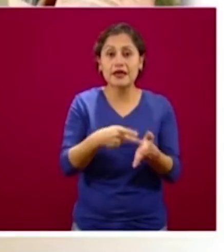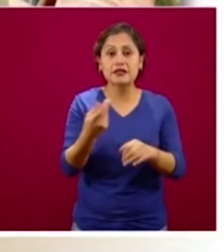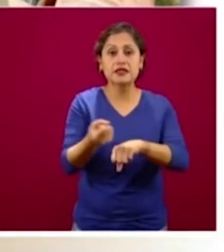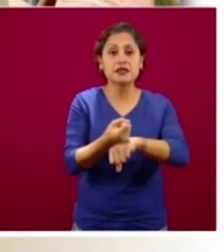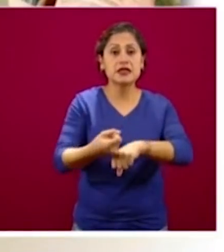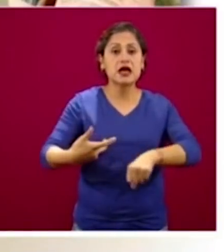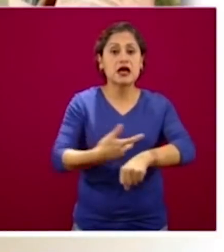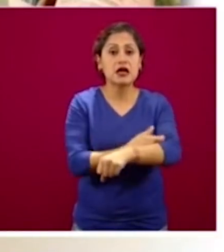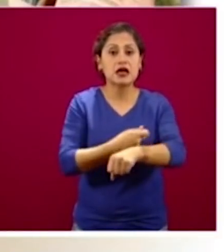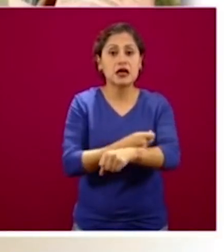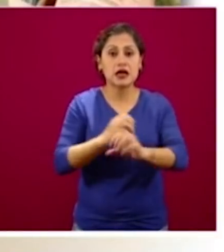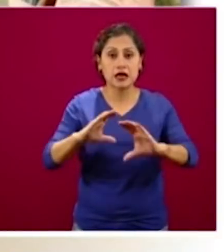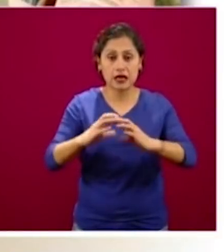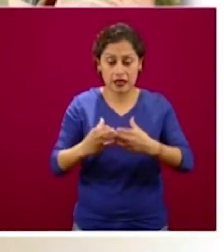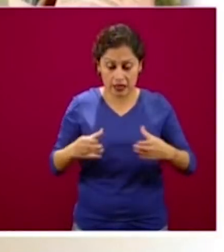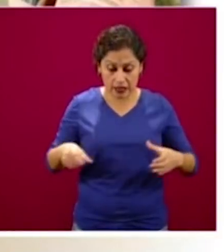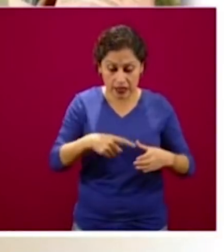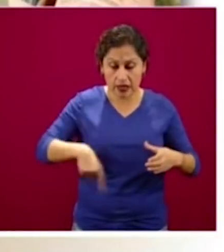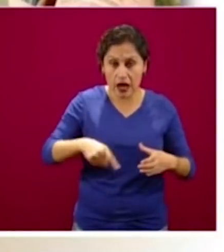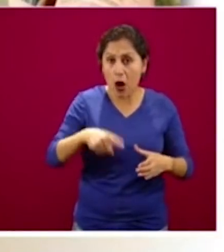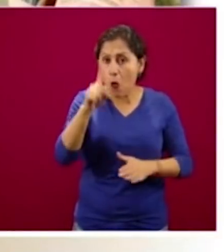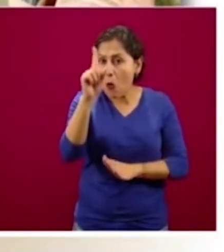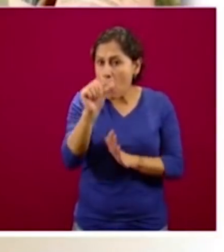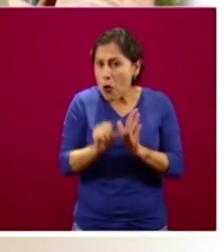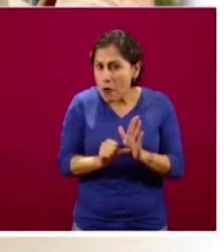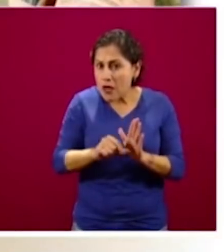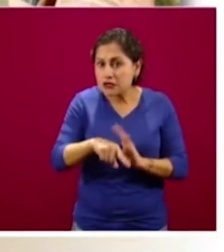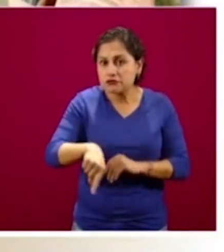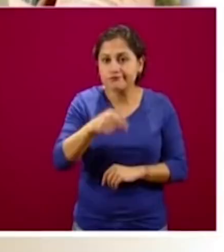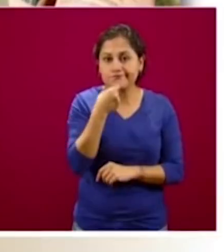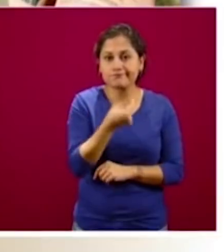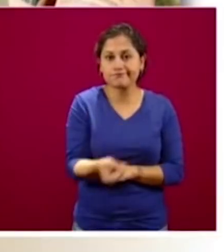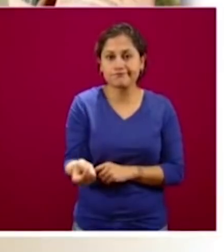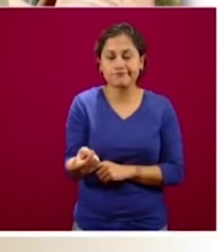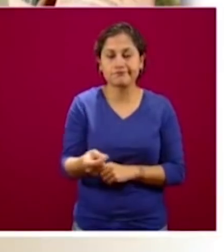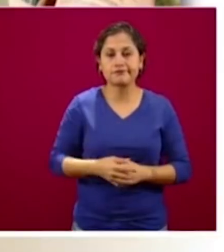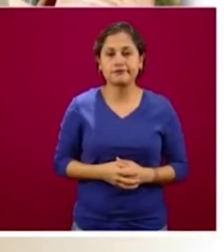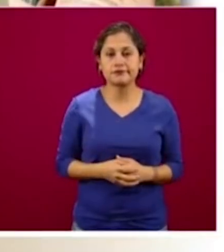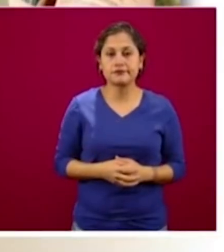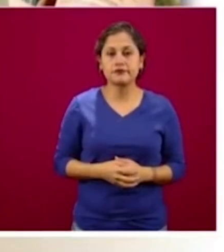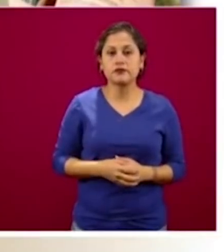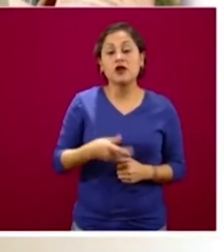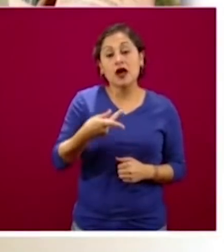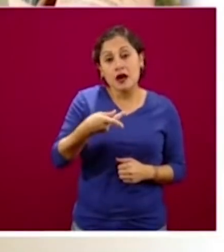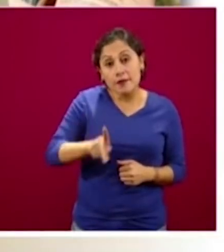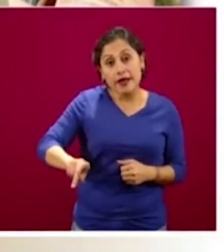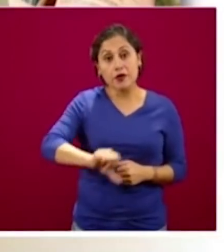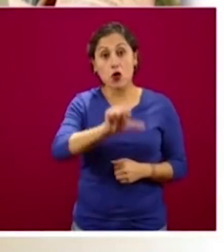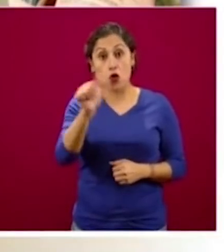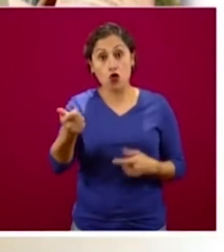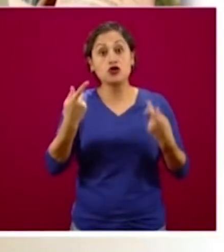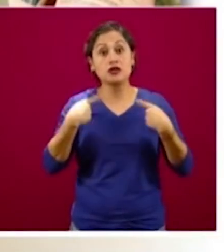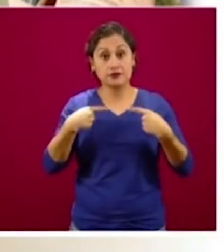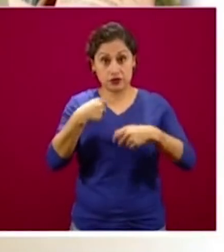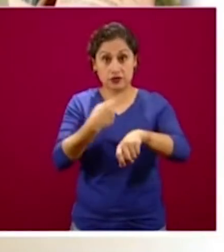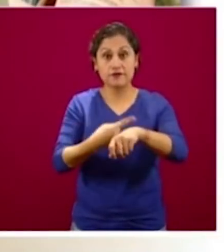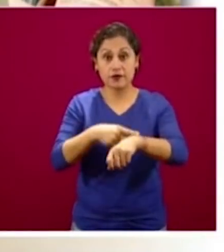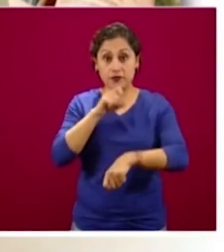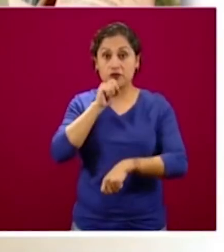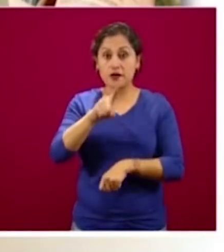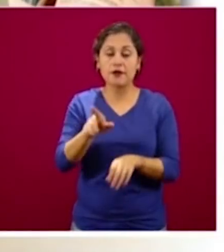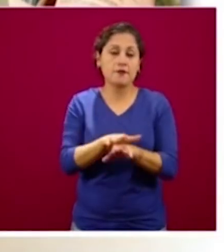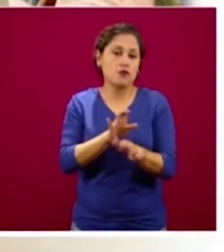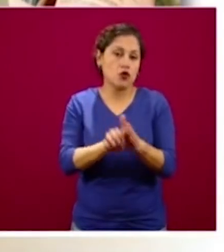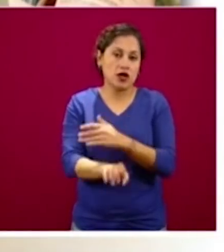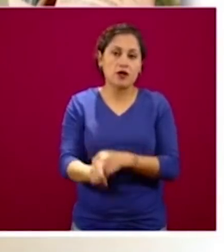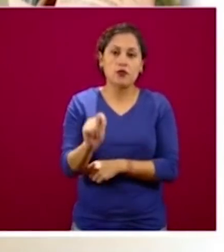este grupo de pacientes y para un grupo de edad pediátrica. Pero existen otras condiciones, como tumores sólidos,